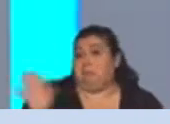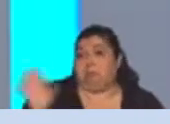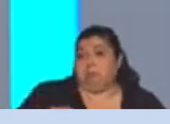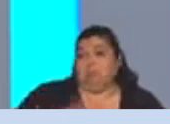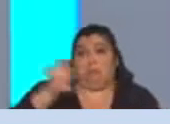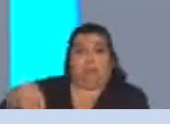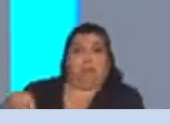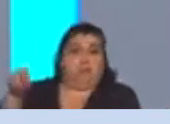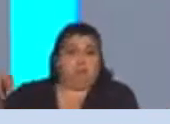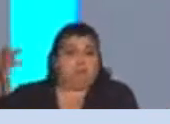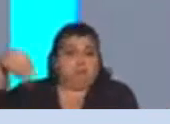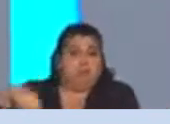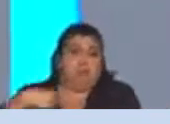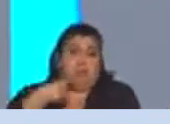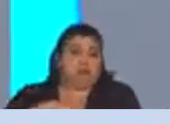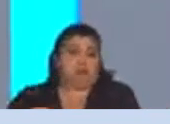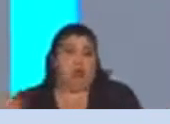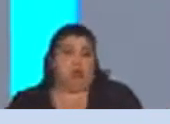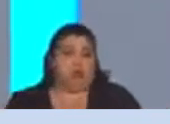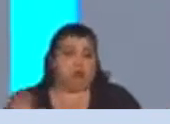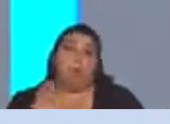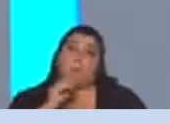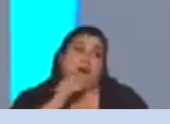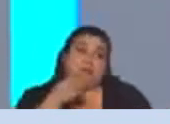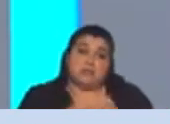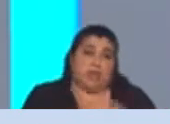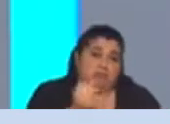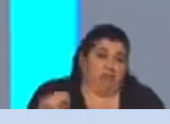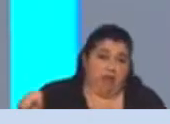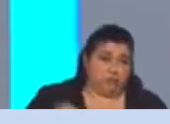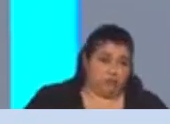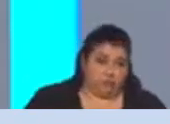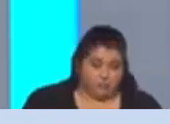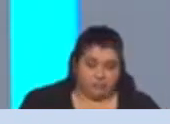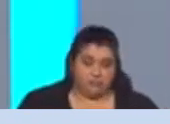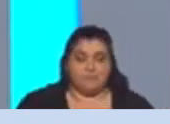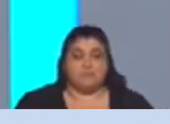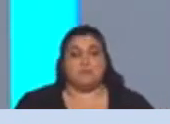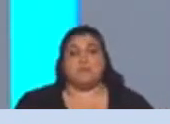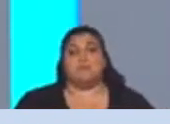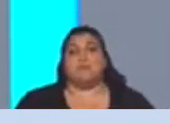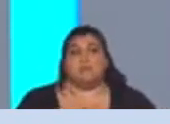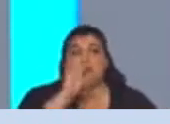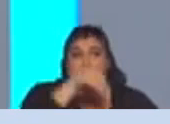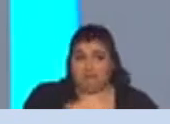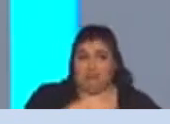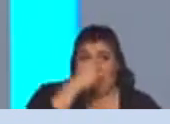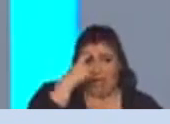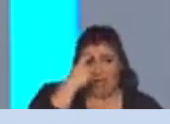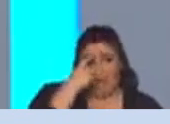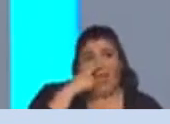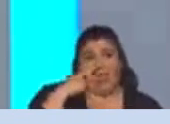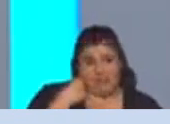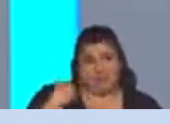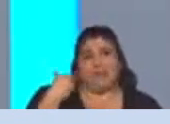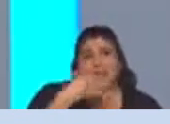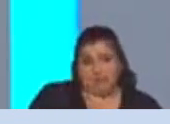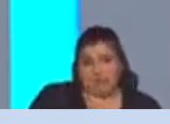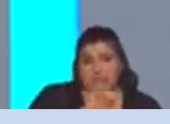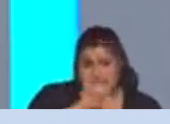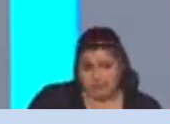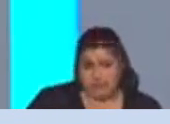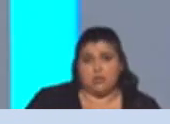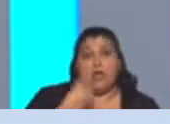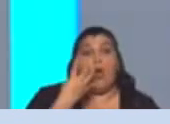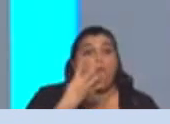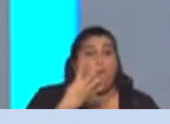ir o sea los únicos que hast ahora participando son el presidente de la nación Alberto Fernández dejó de ir a ninguno de